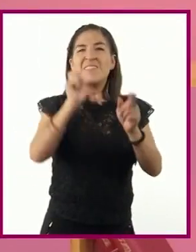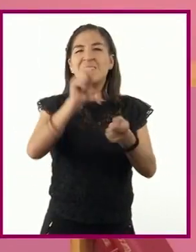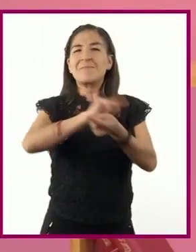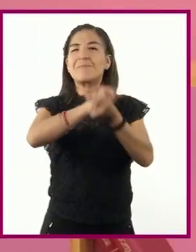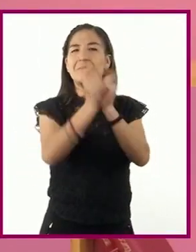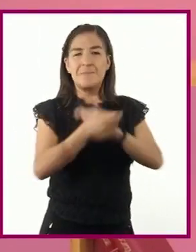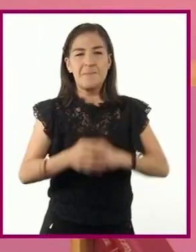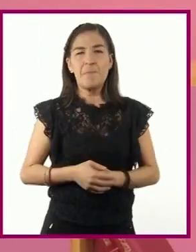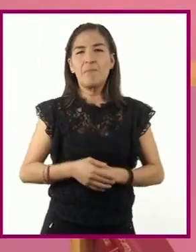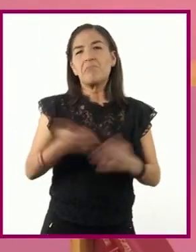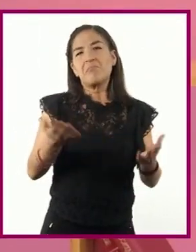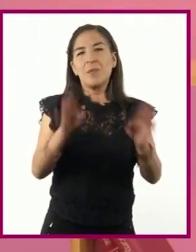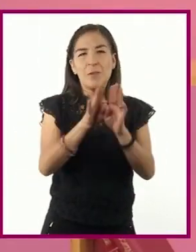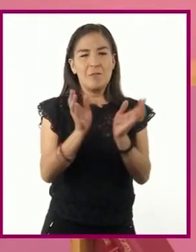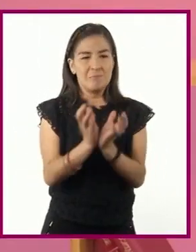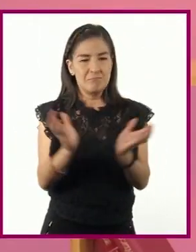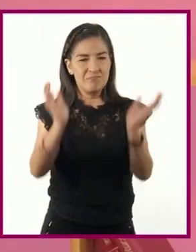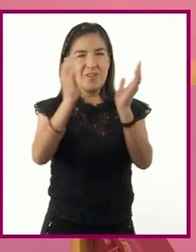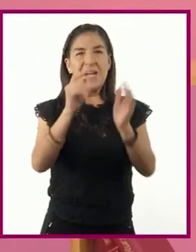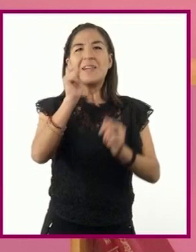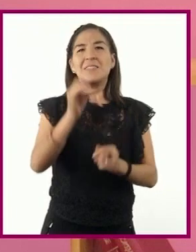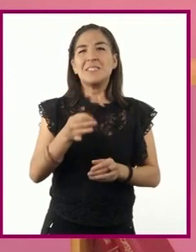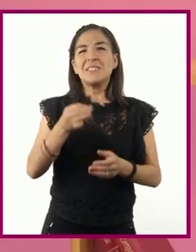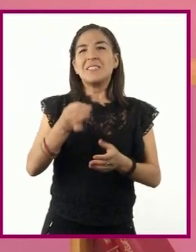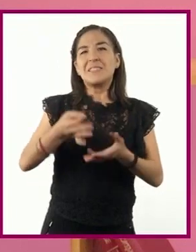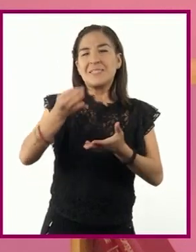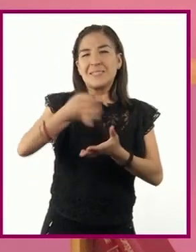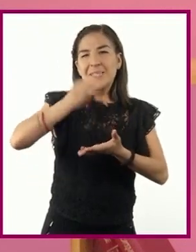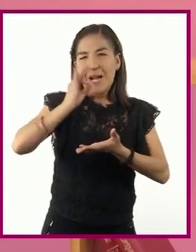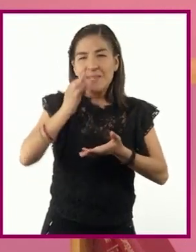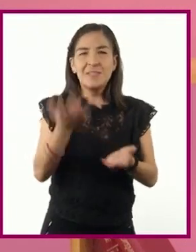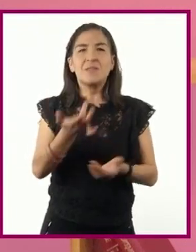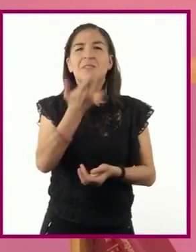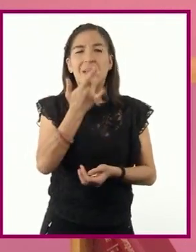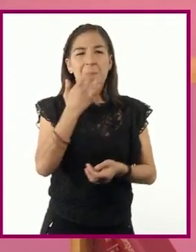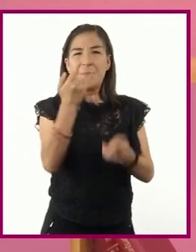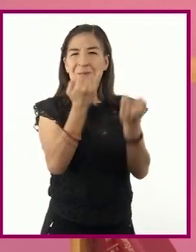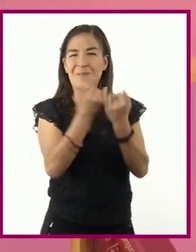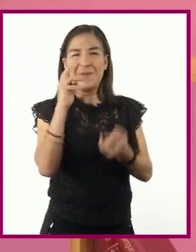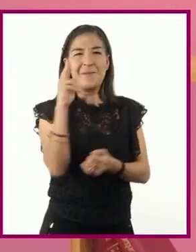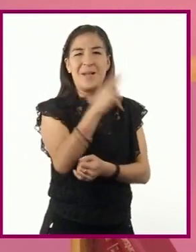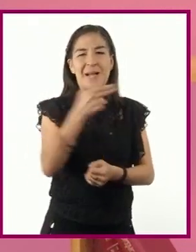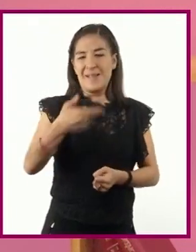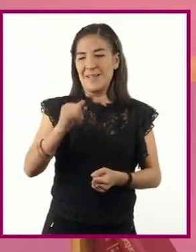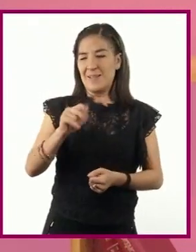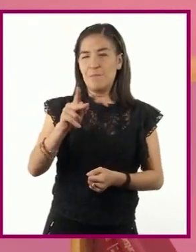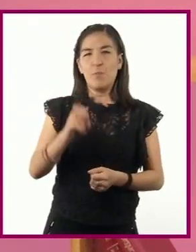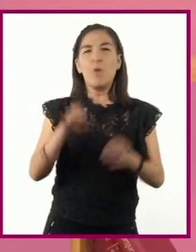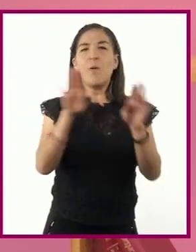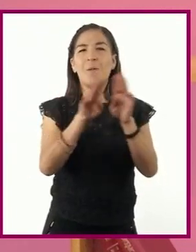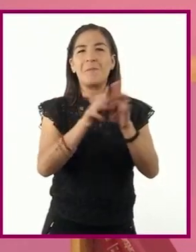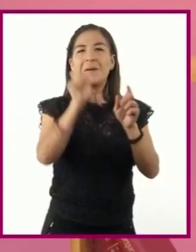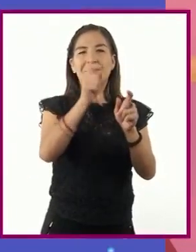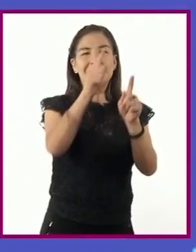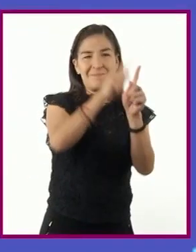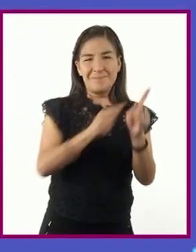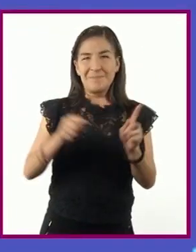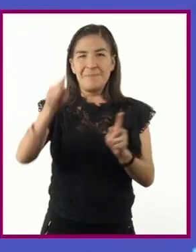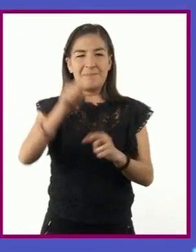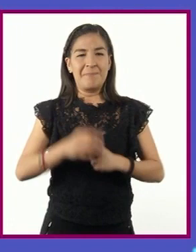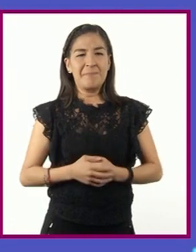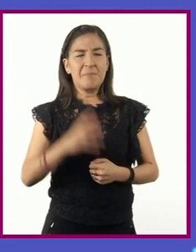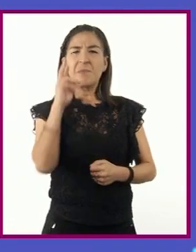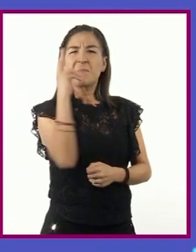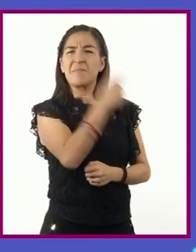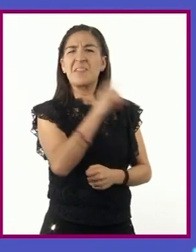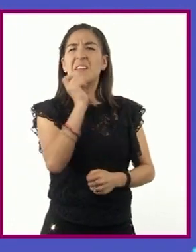forma de una taza o de un sapo, como hizo José Juan Tablada en Lipo y otros poemas. Estos